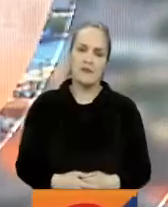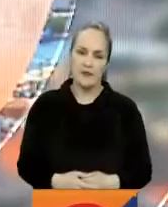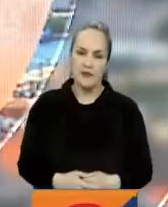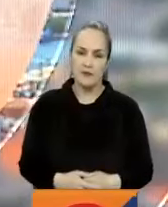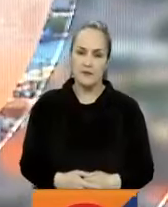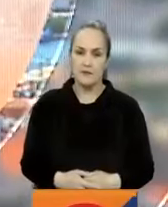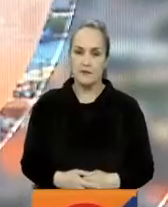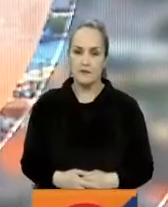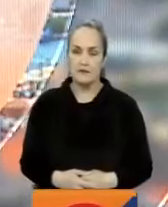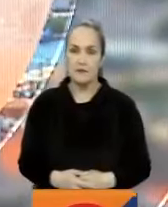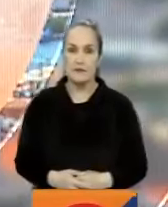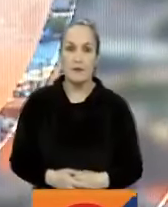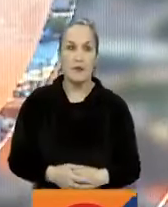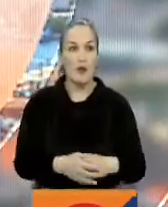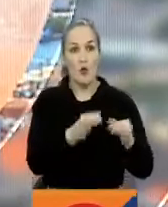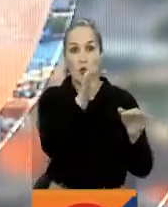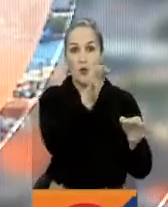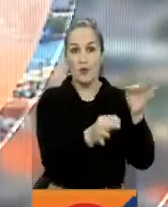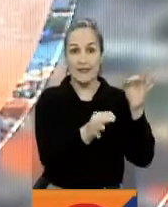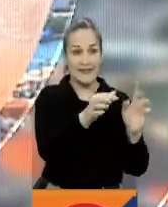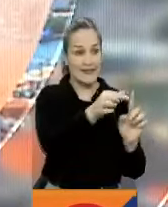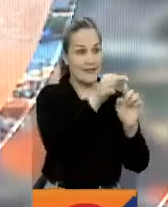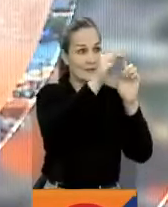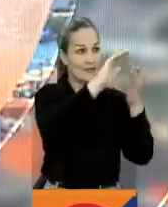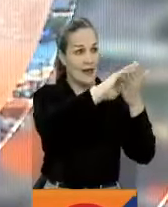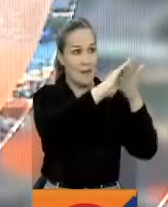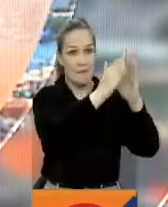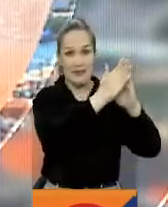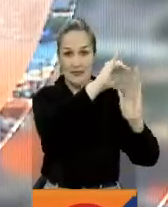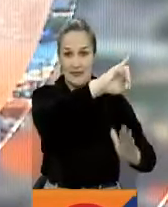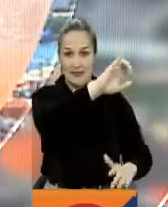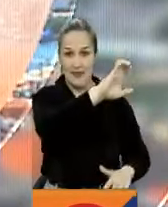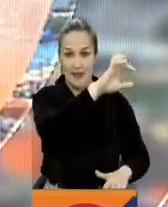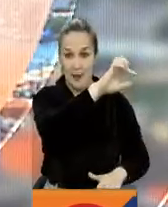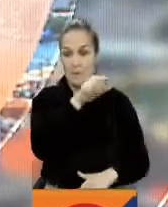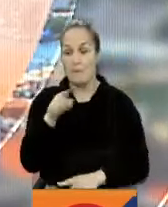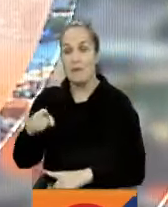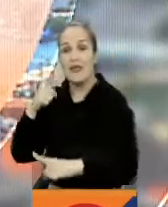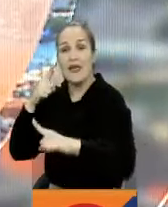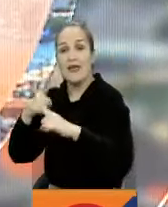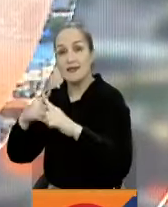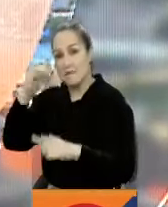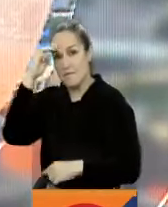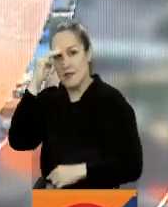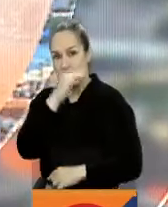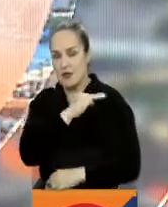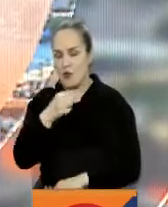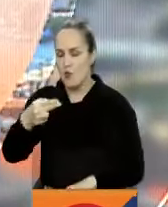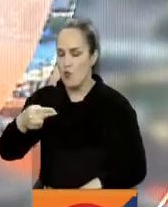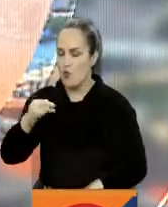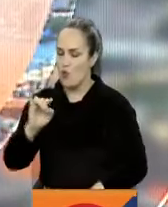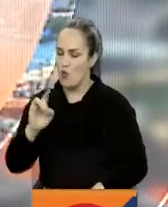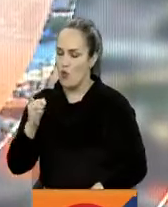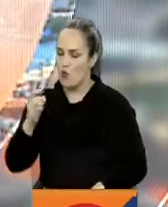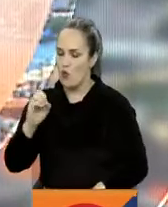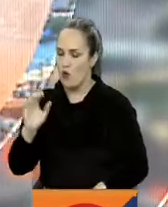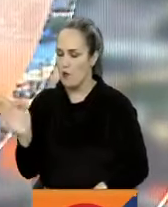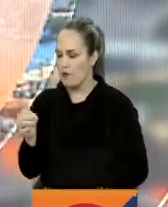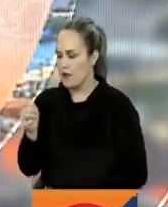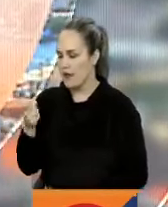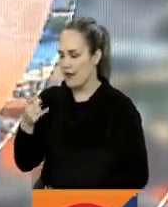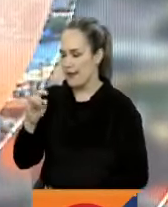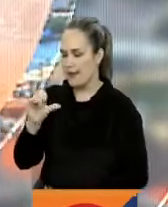en audiencia ante la jurisdicción especial para la paz el coronel el retiro Hugo Aguilar reconoció y aceptó la condena de la Corte Suprema de